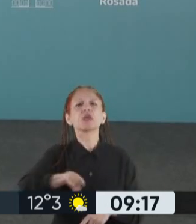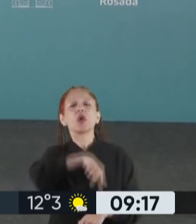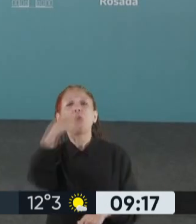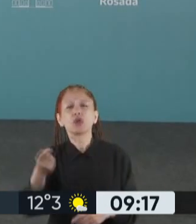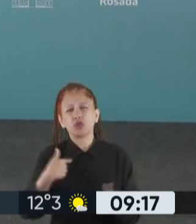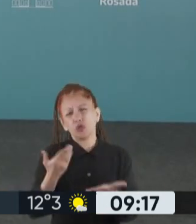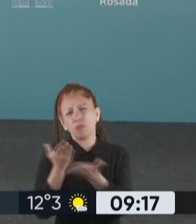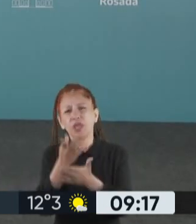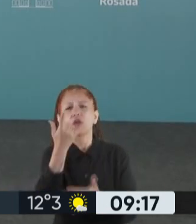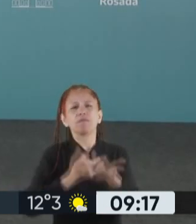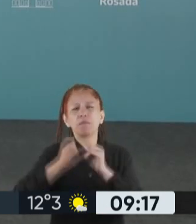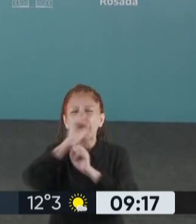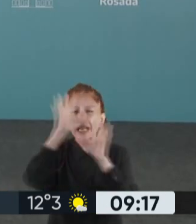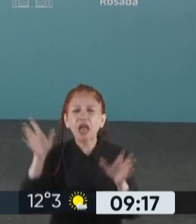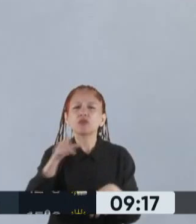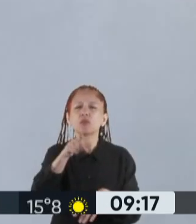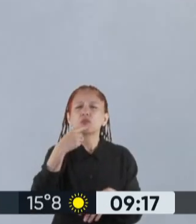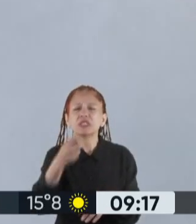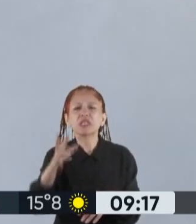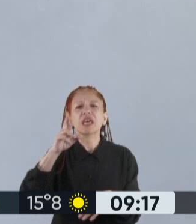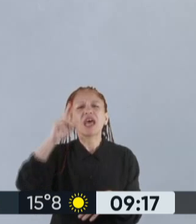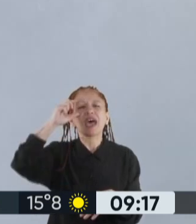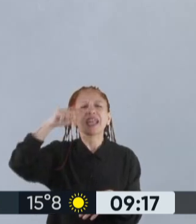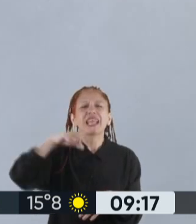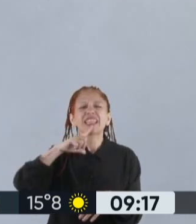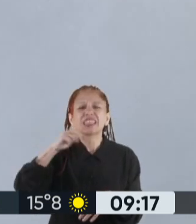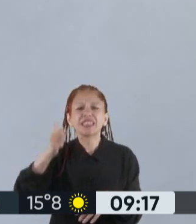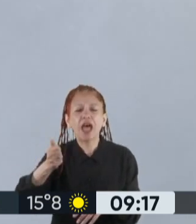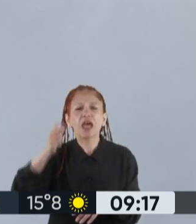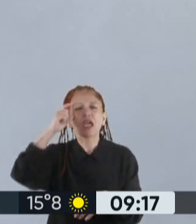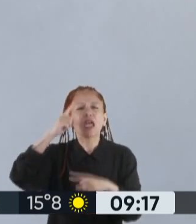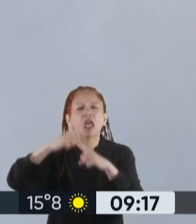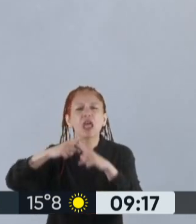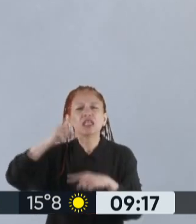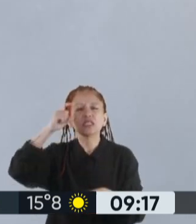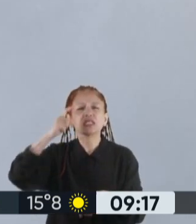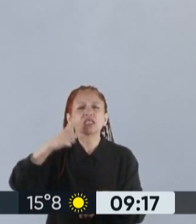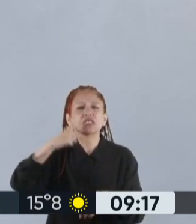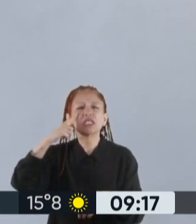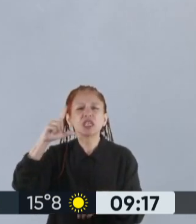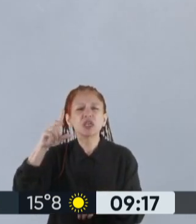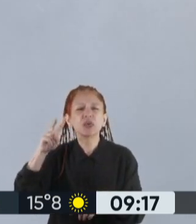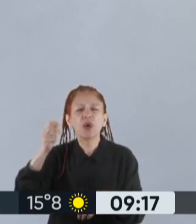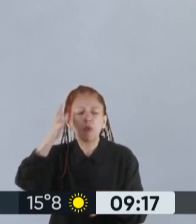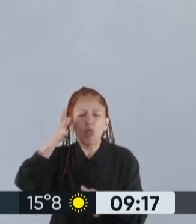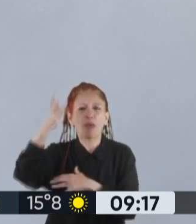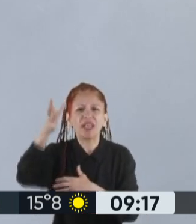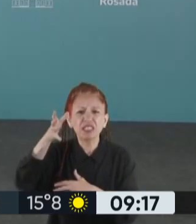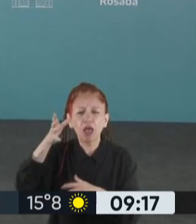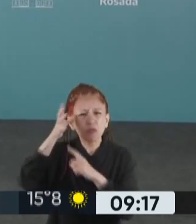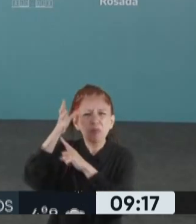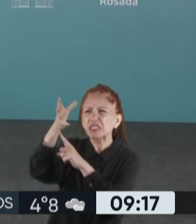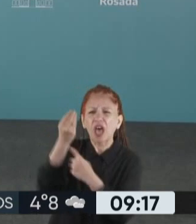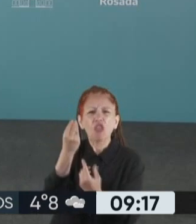aclaración, decías renta excesiva por parte de las empresas. ¿Qué es excesiva? ¿A partir de cuánto? ¿Quién lo define